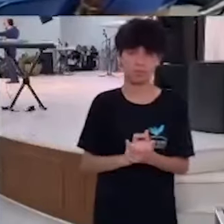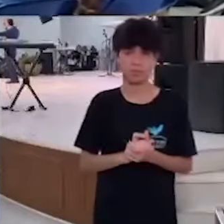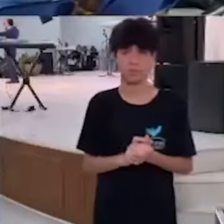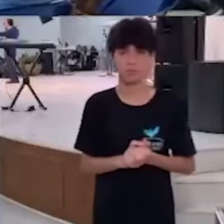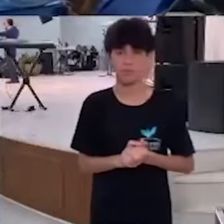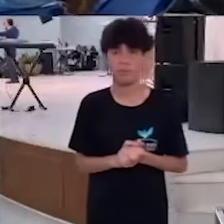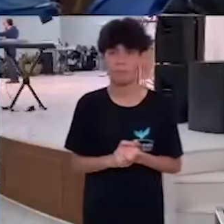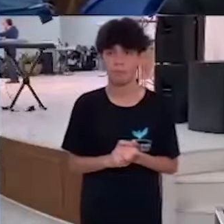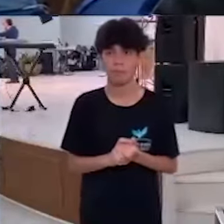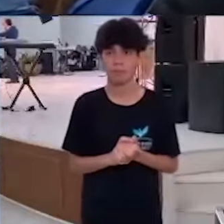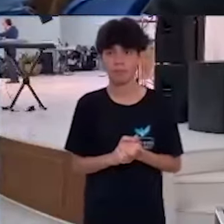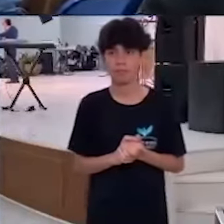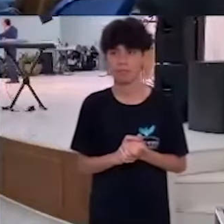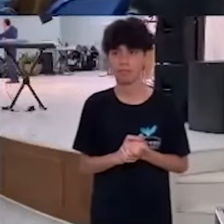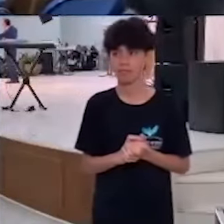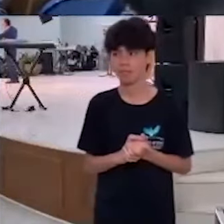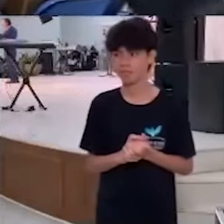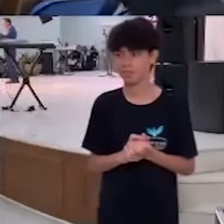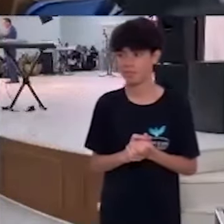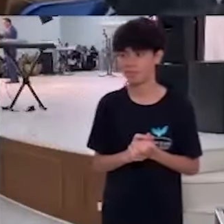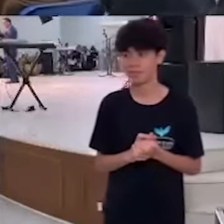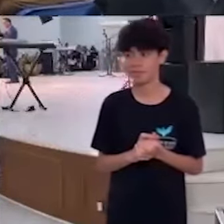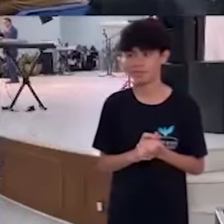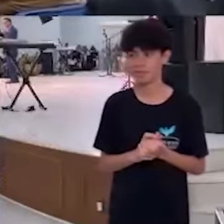¿Sí? Dicen, como gordito en tobogán.